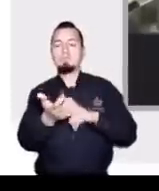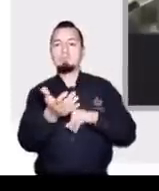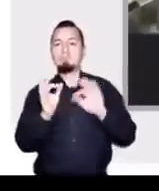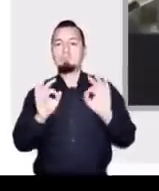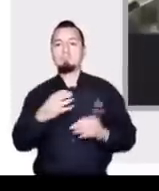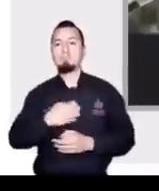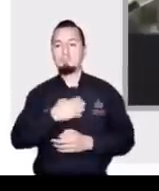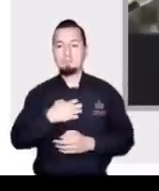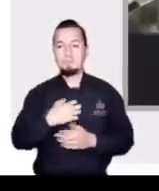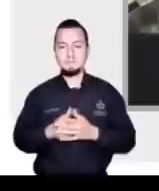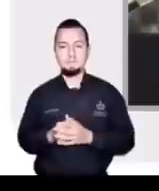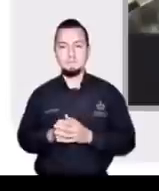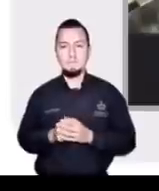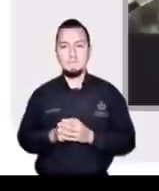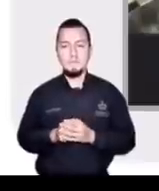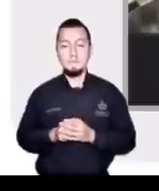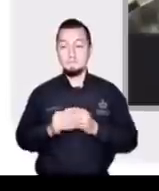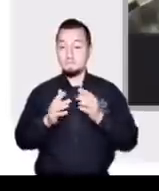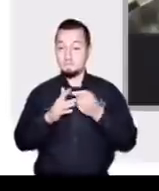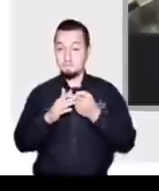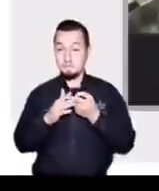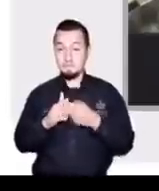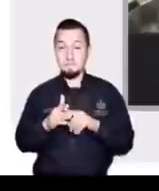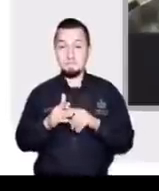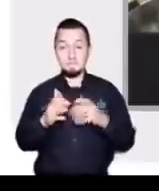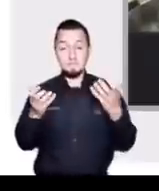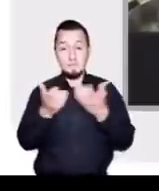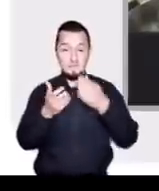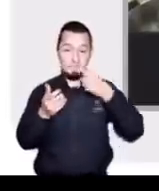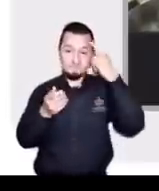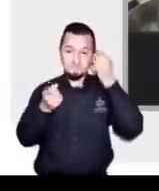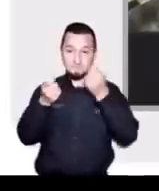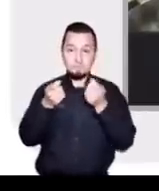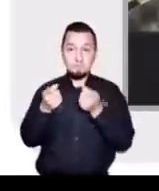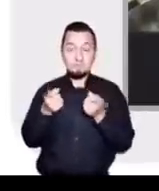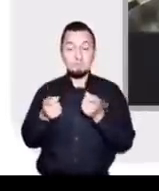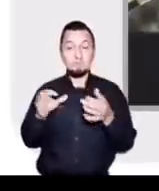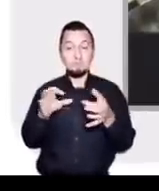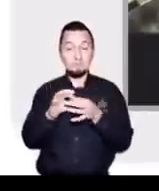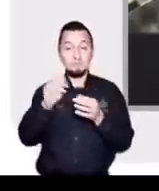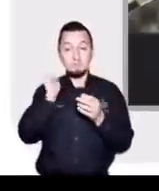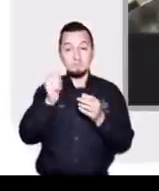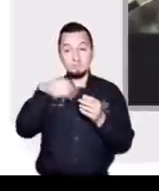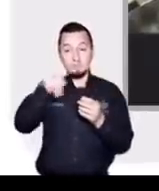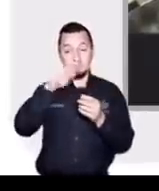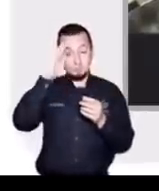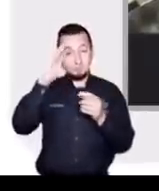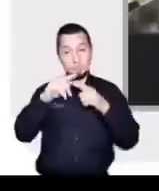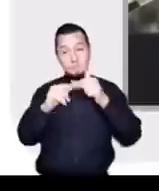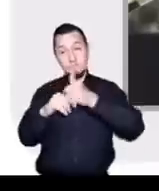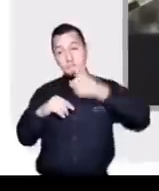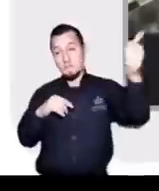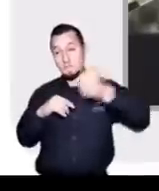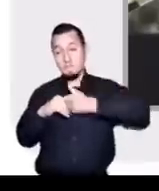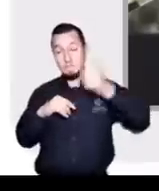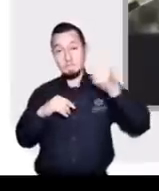Al inicio de la operación de esta línea se estima que estaremos transportando en el sistema